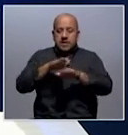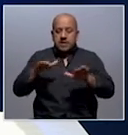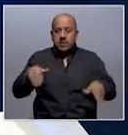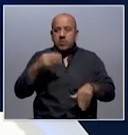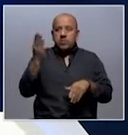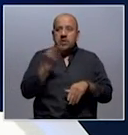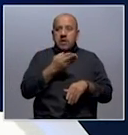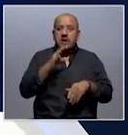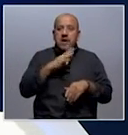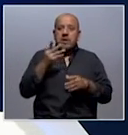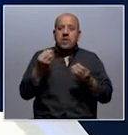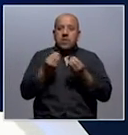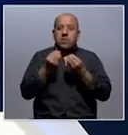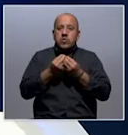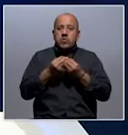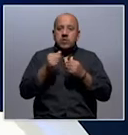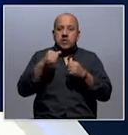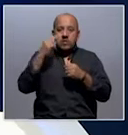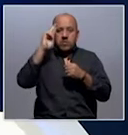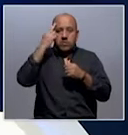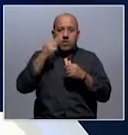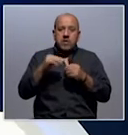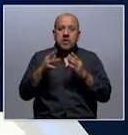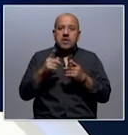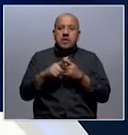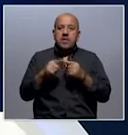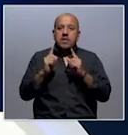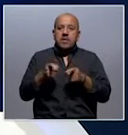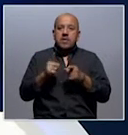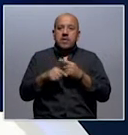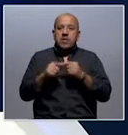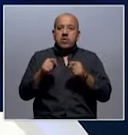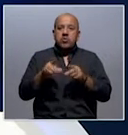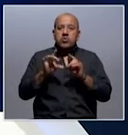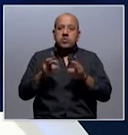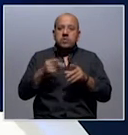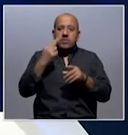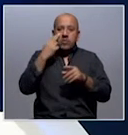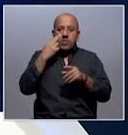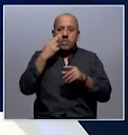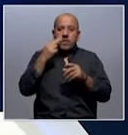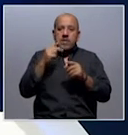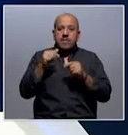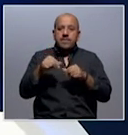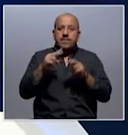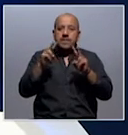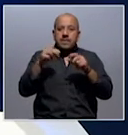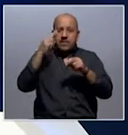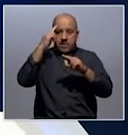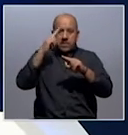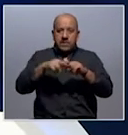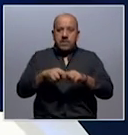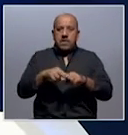porcentaje alto que hay de obesidad en nuestro país y además no solamente el problema en sí de la obesidad sino las enfermedades que trae